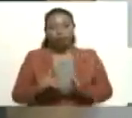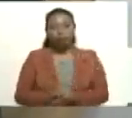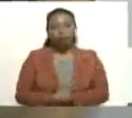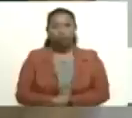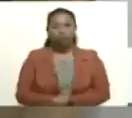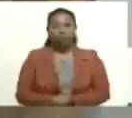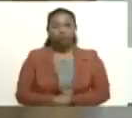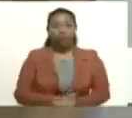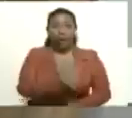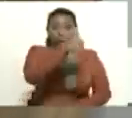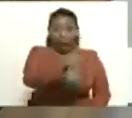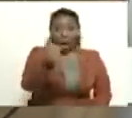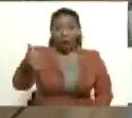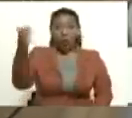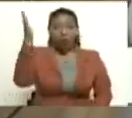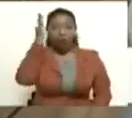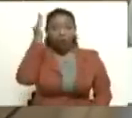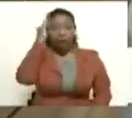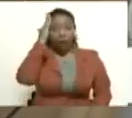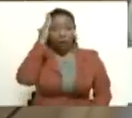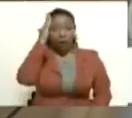Y cada quien sabe dónde estaba.